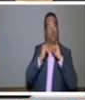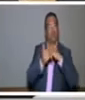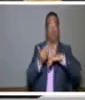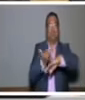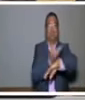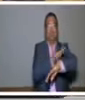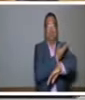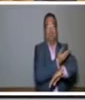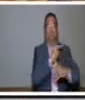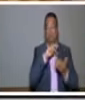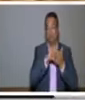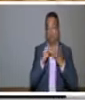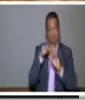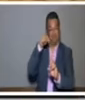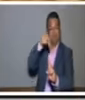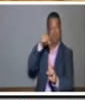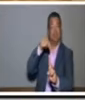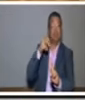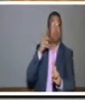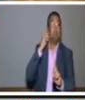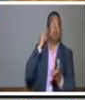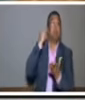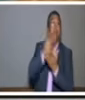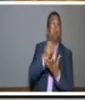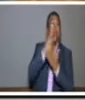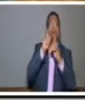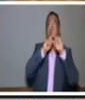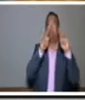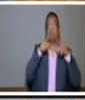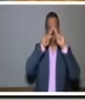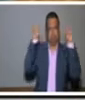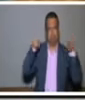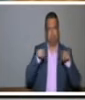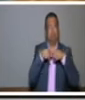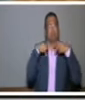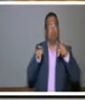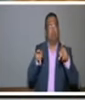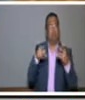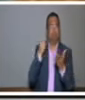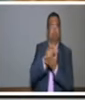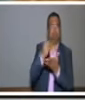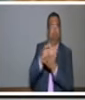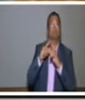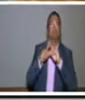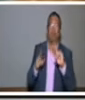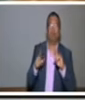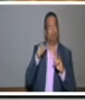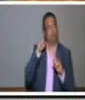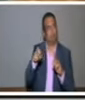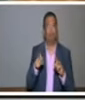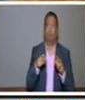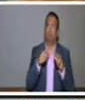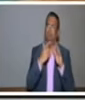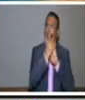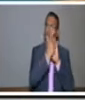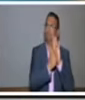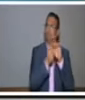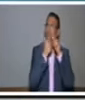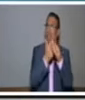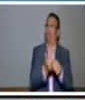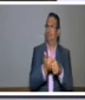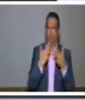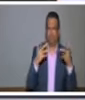estos permisos expeditos para ciertas obras de infraestructura. Sin embargo, estas obras de infraestructura se tienen que hacer dentro del marco legal puertorriqueño. Ya tenemos un